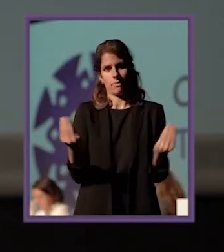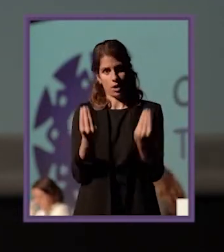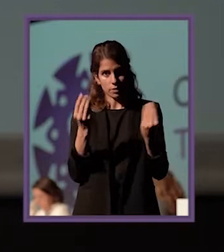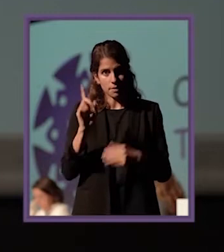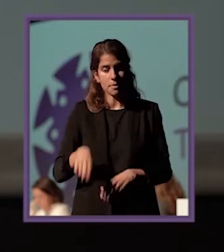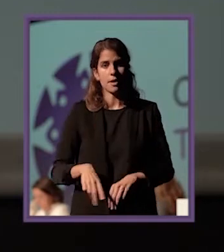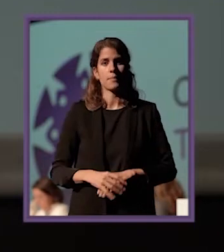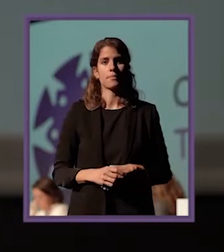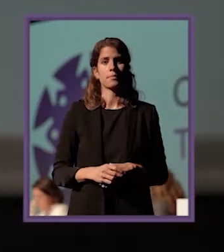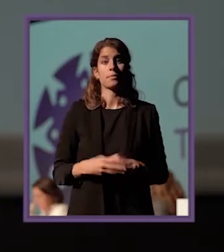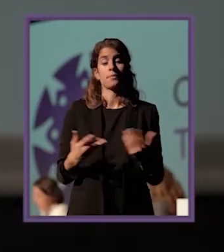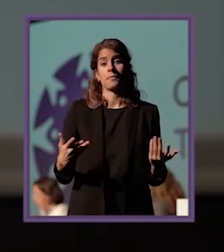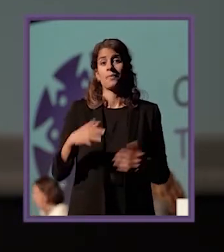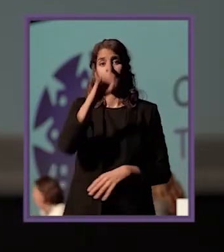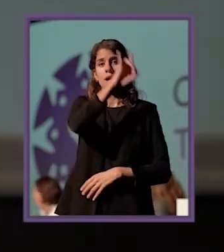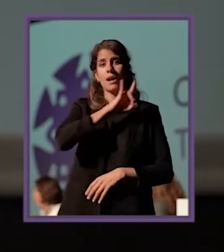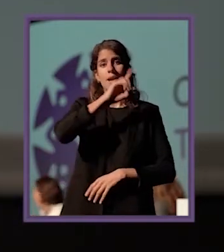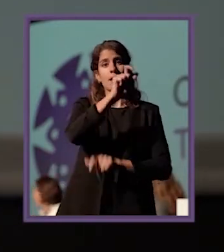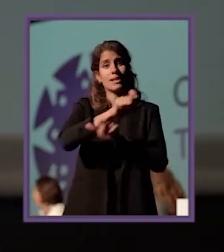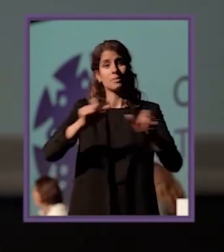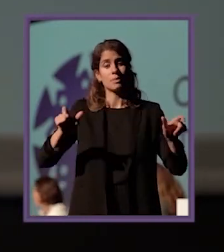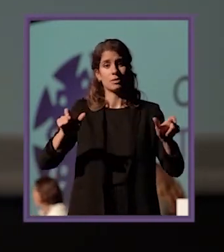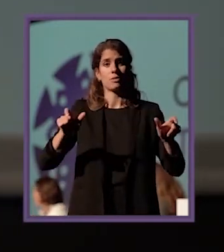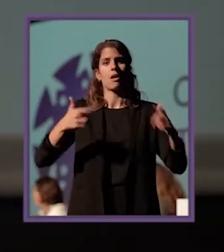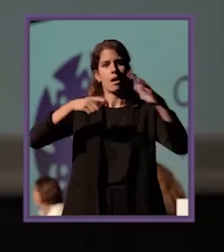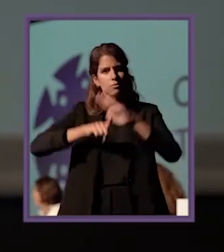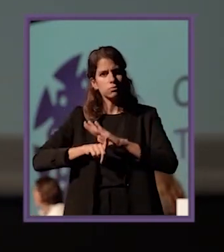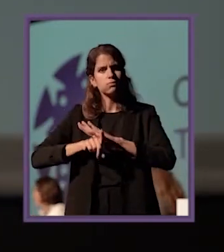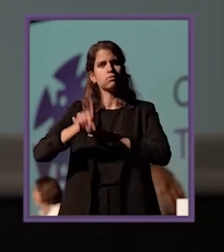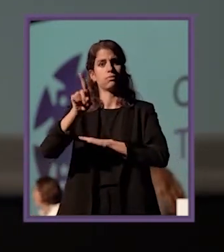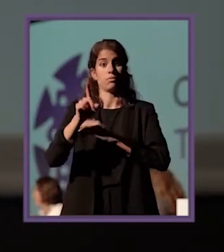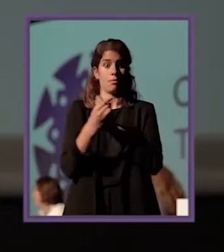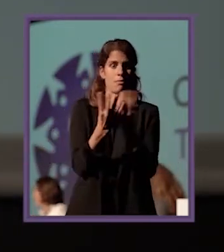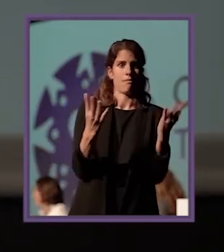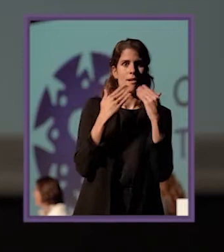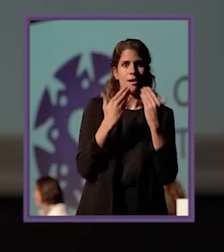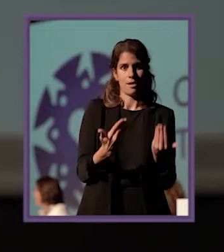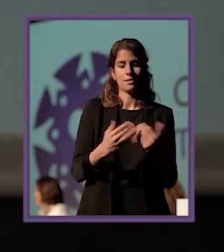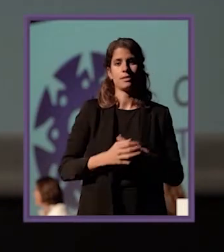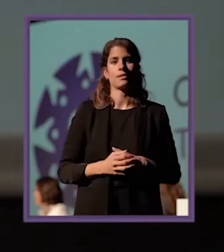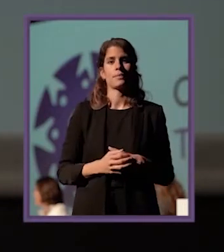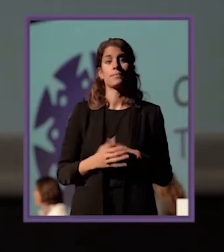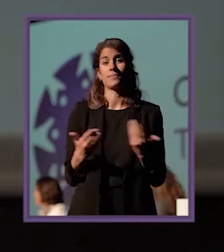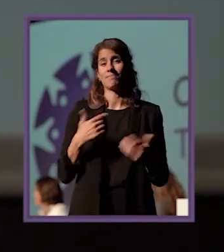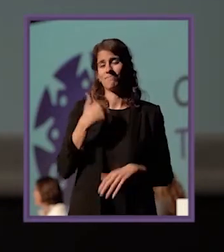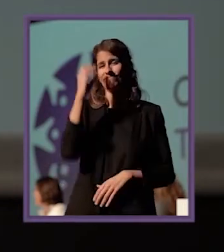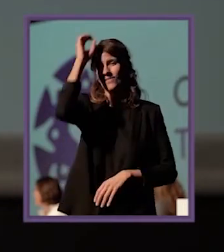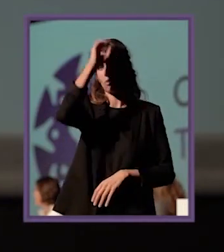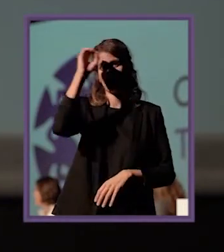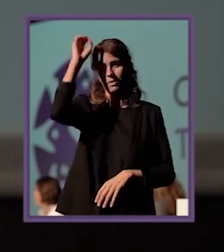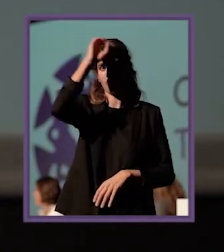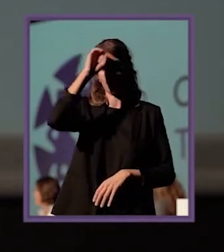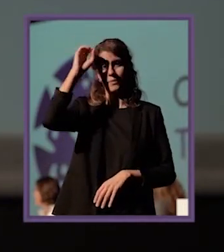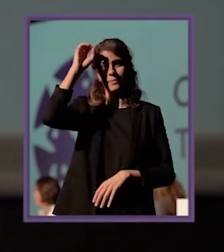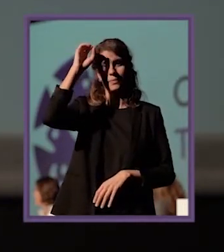la ciudadanía de Canarias avance. En ese sentido, creo que es importantísimo hablar